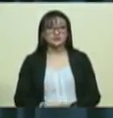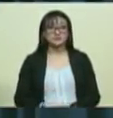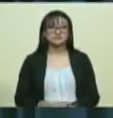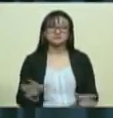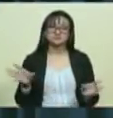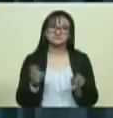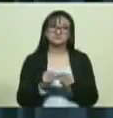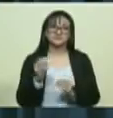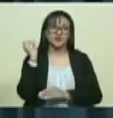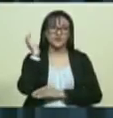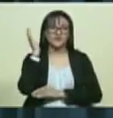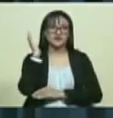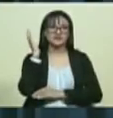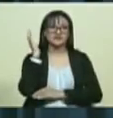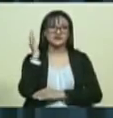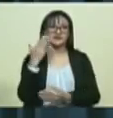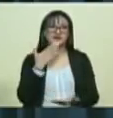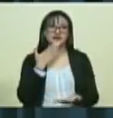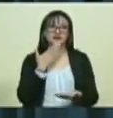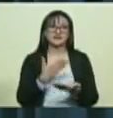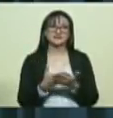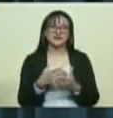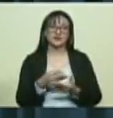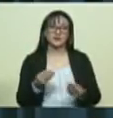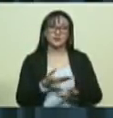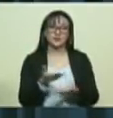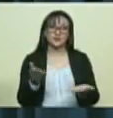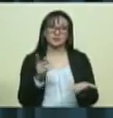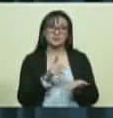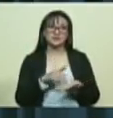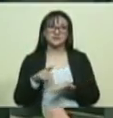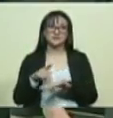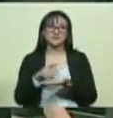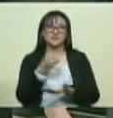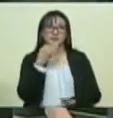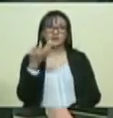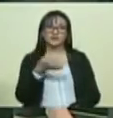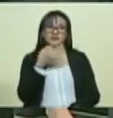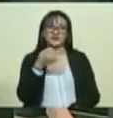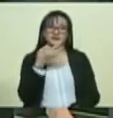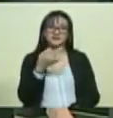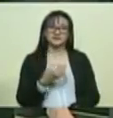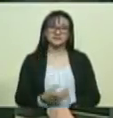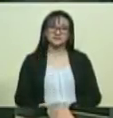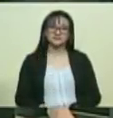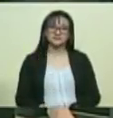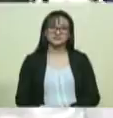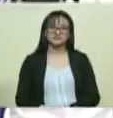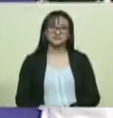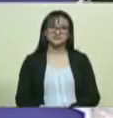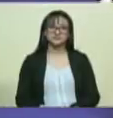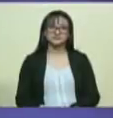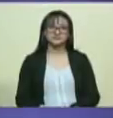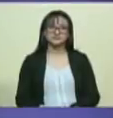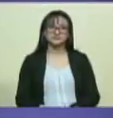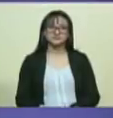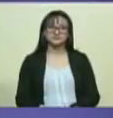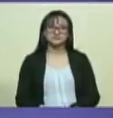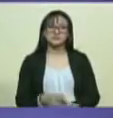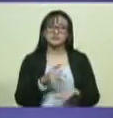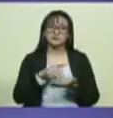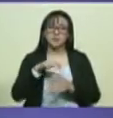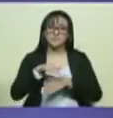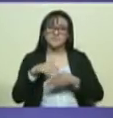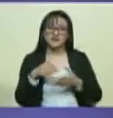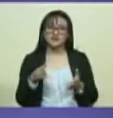concluye esta conferencia de prensa muchísimas gracias a todos por su asistencia y muy buenas tardes veíamos la participación del ministro de poder popular para